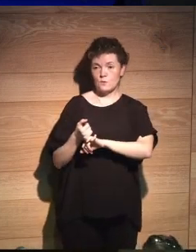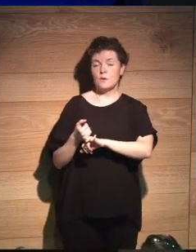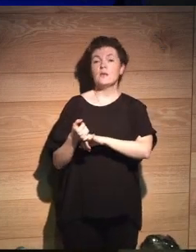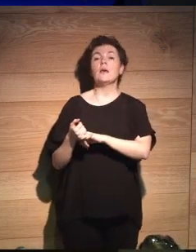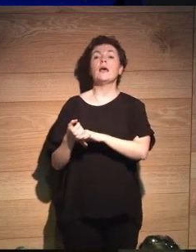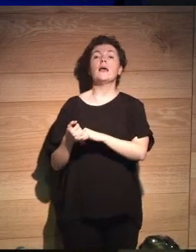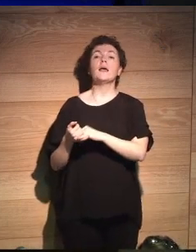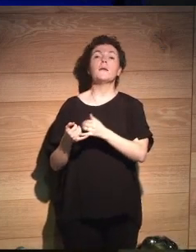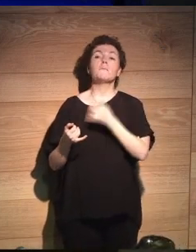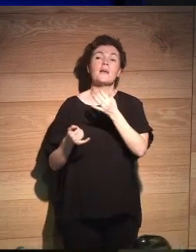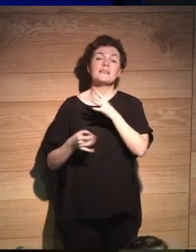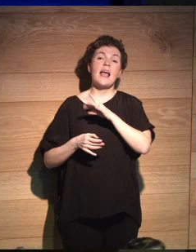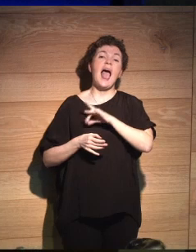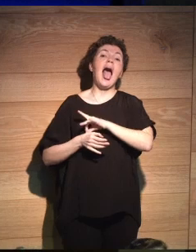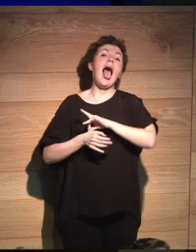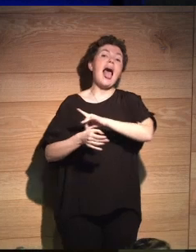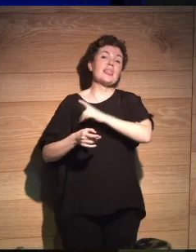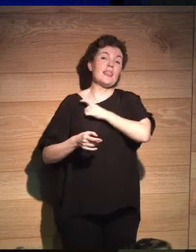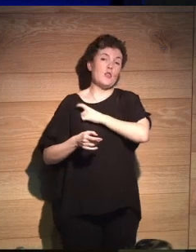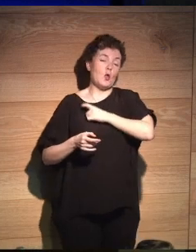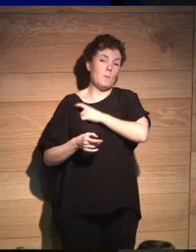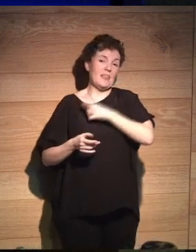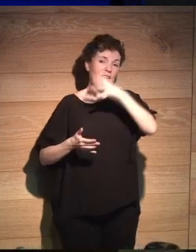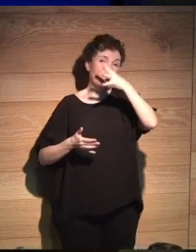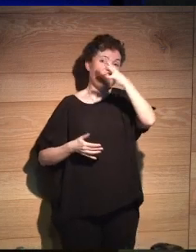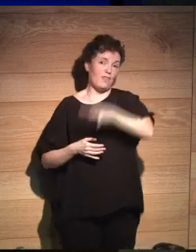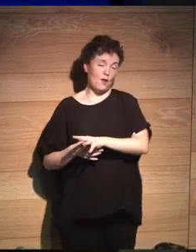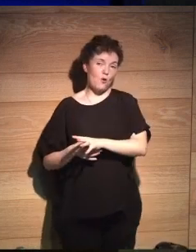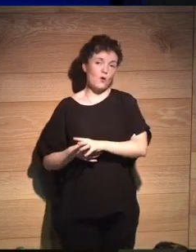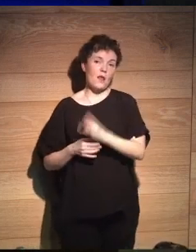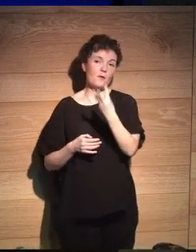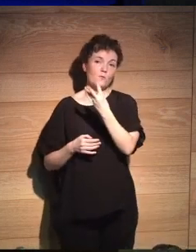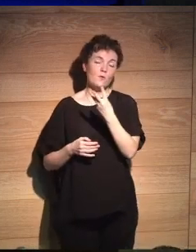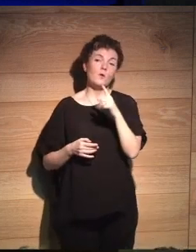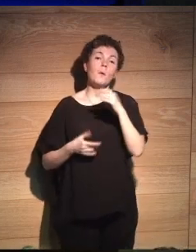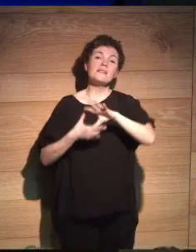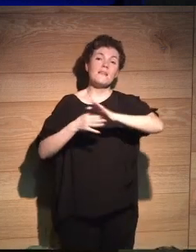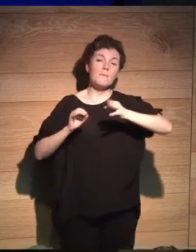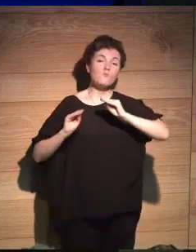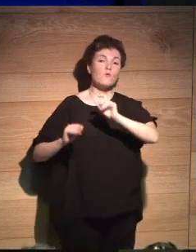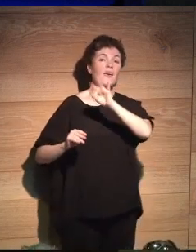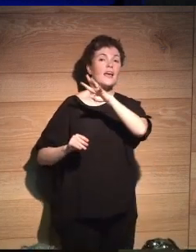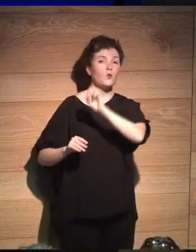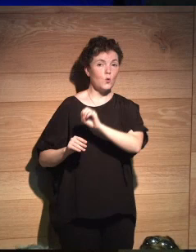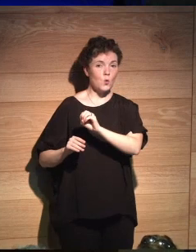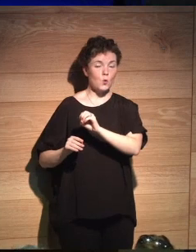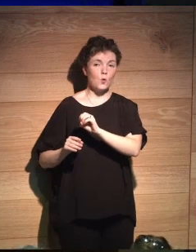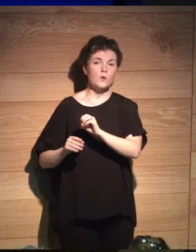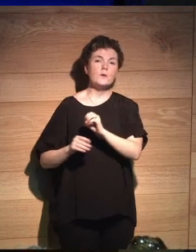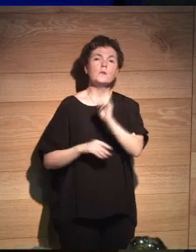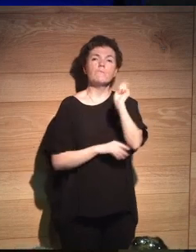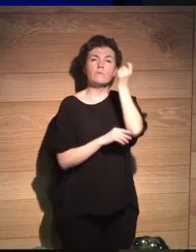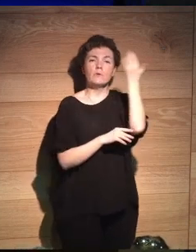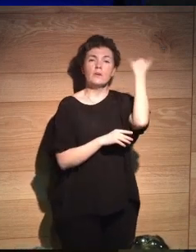esposo y un supuesto agente del comité en Barcelona, y luego la de unos amigos de Arturo que lograron